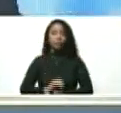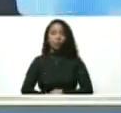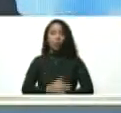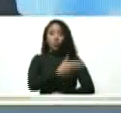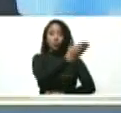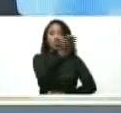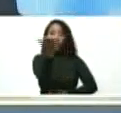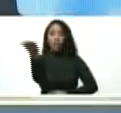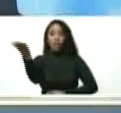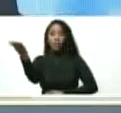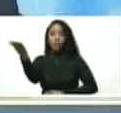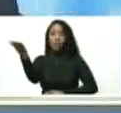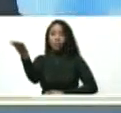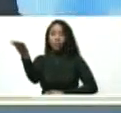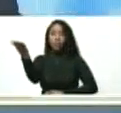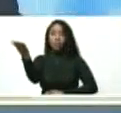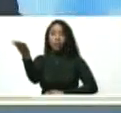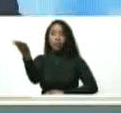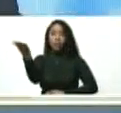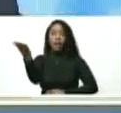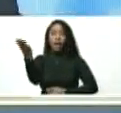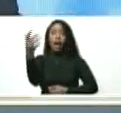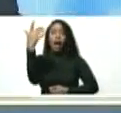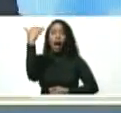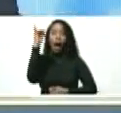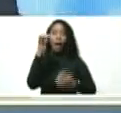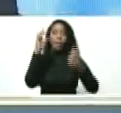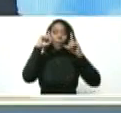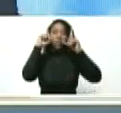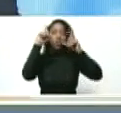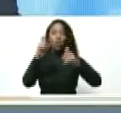Ustedes son empresarios, industriales,